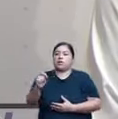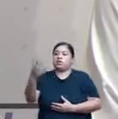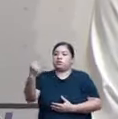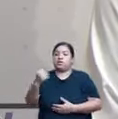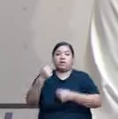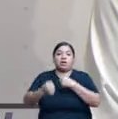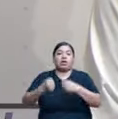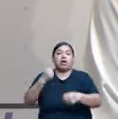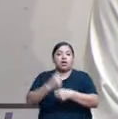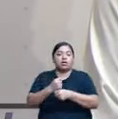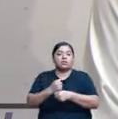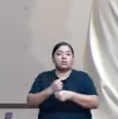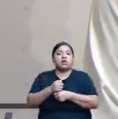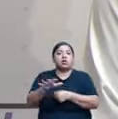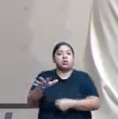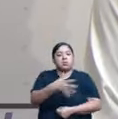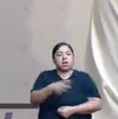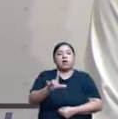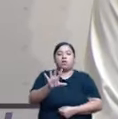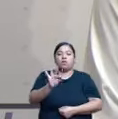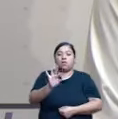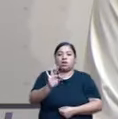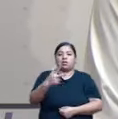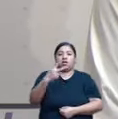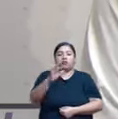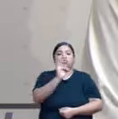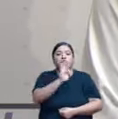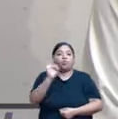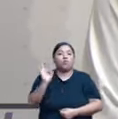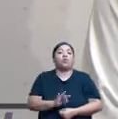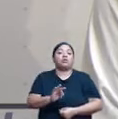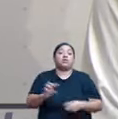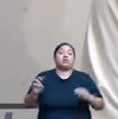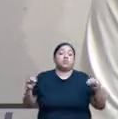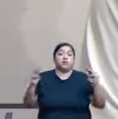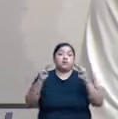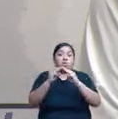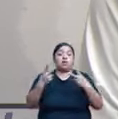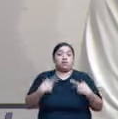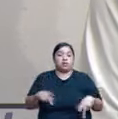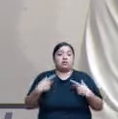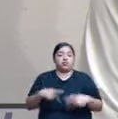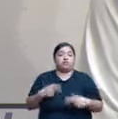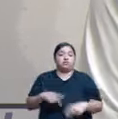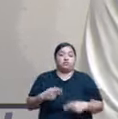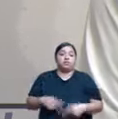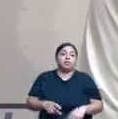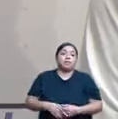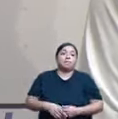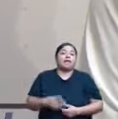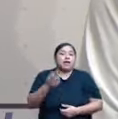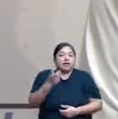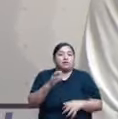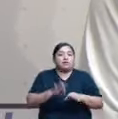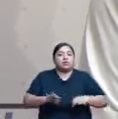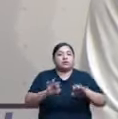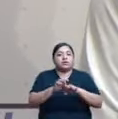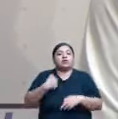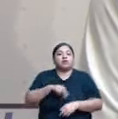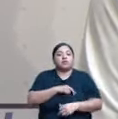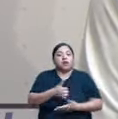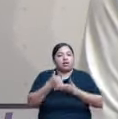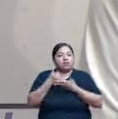29 años, ocupan un poco más del 48% de la población total mixquiahualense. Por eso es importante apoyar la educación.